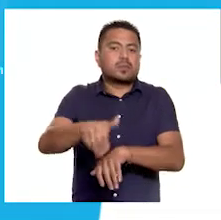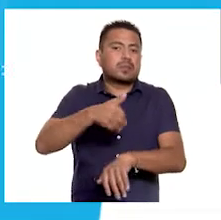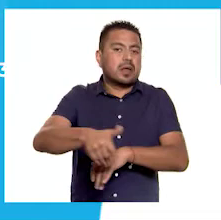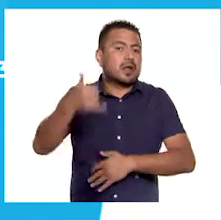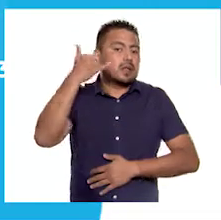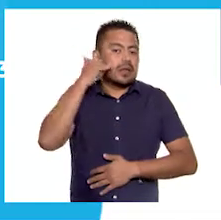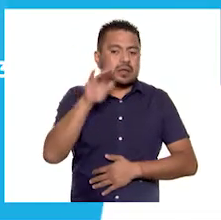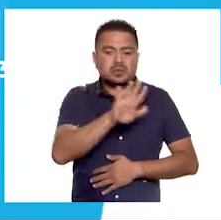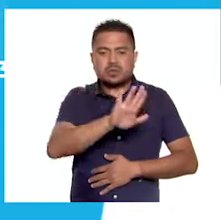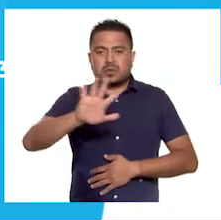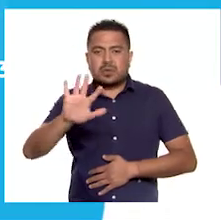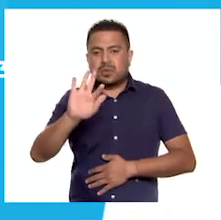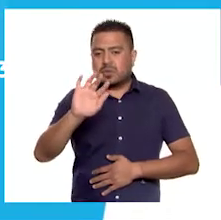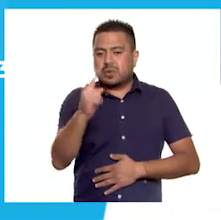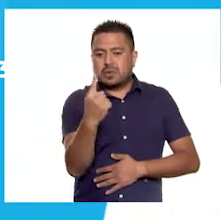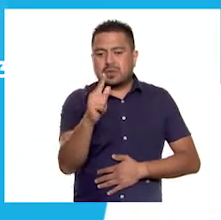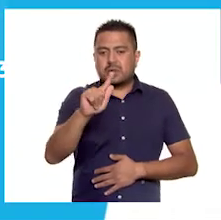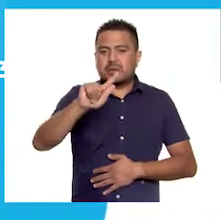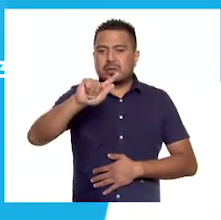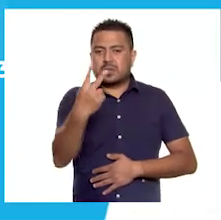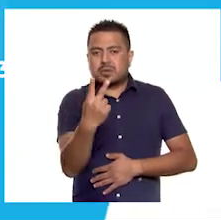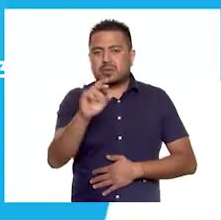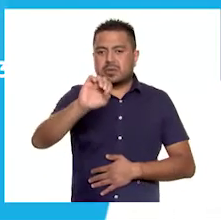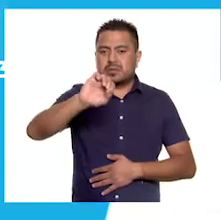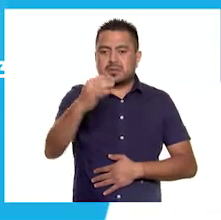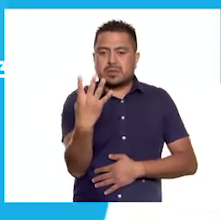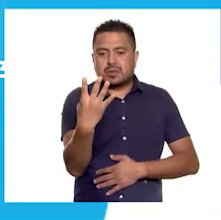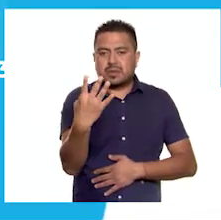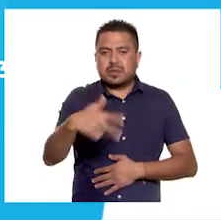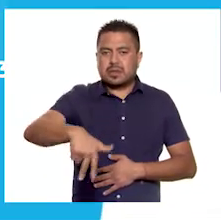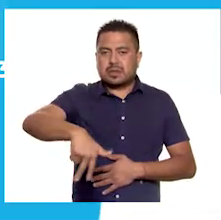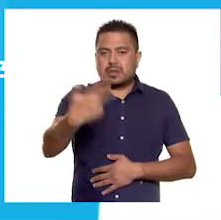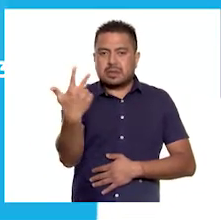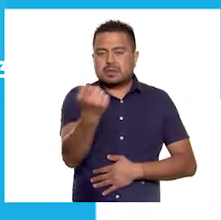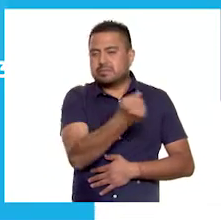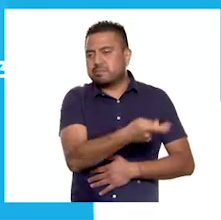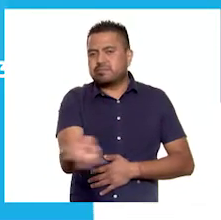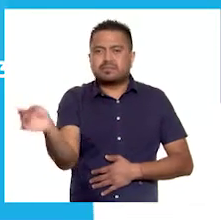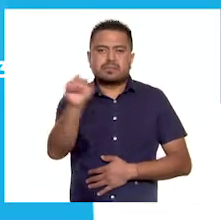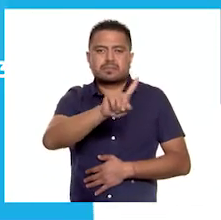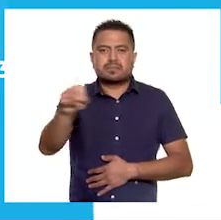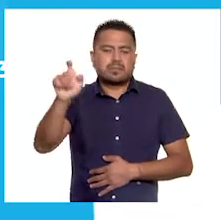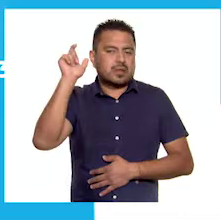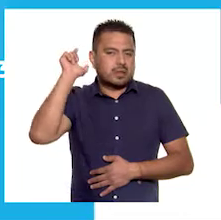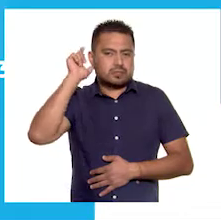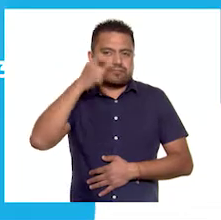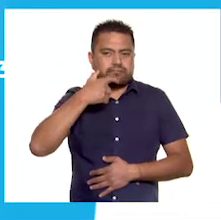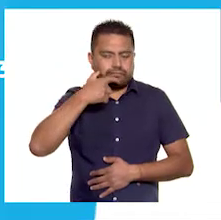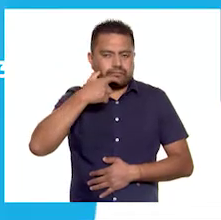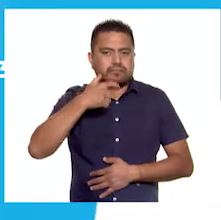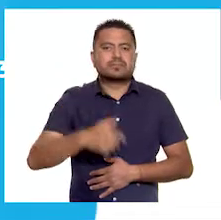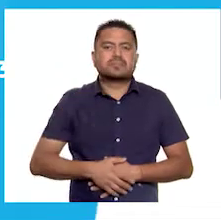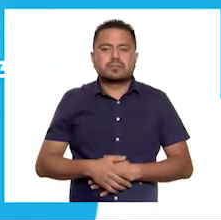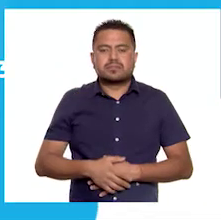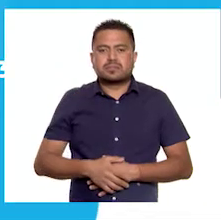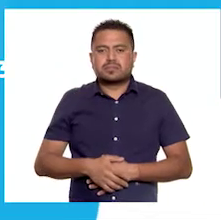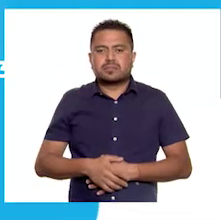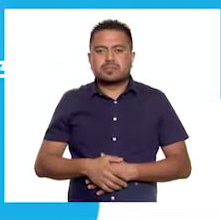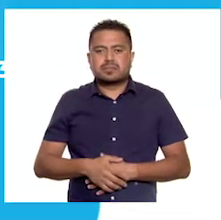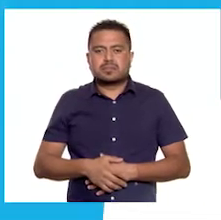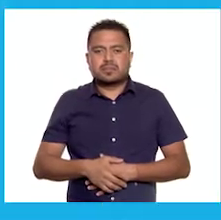teléfono 55 41 72 04 13. 100 líneas.